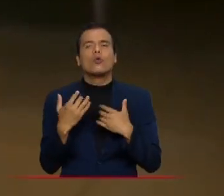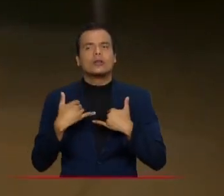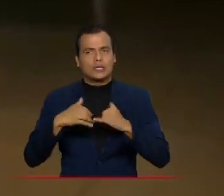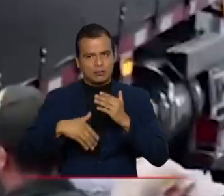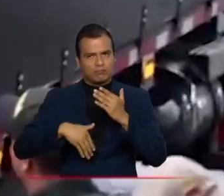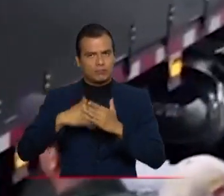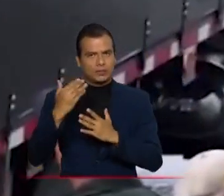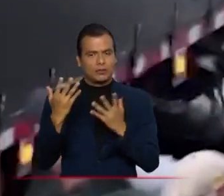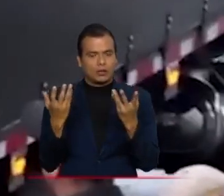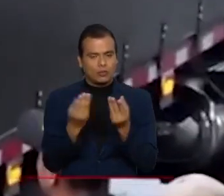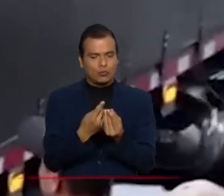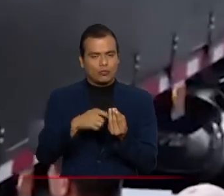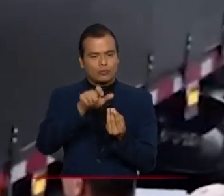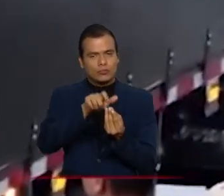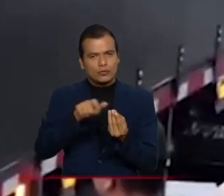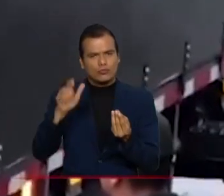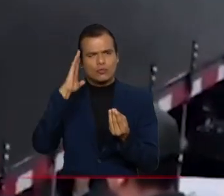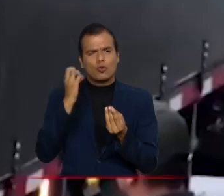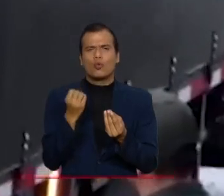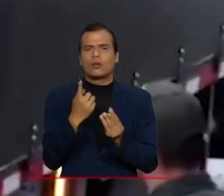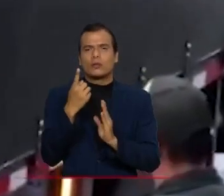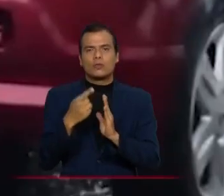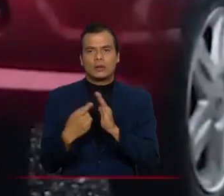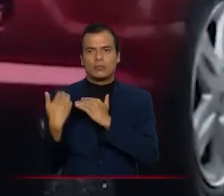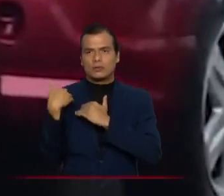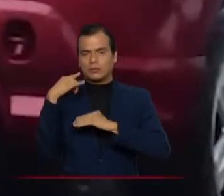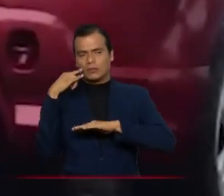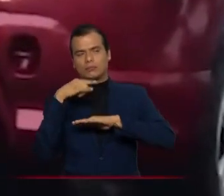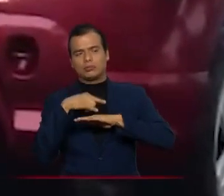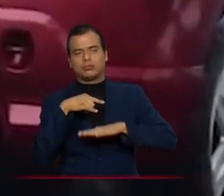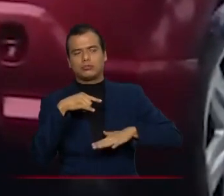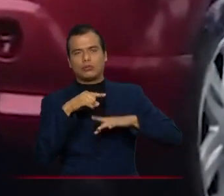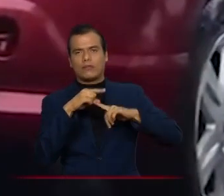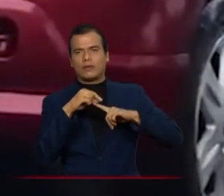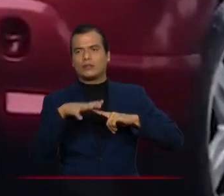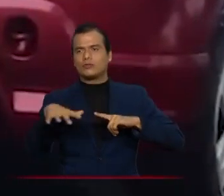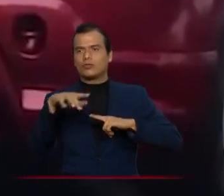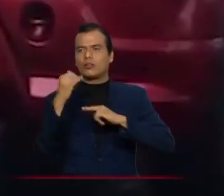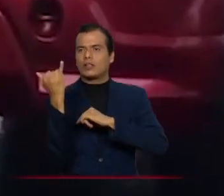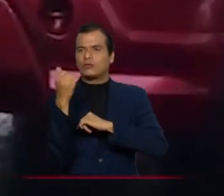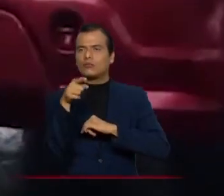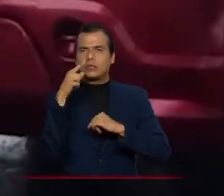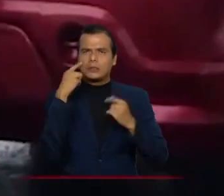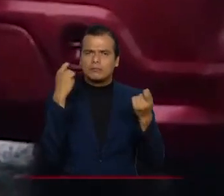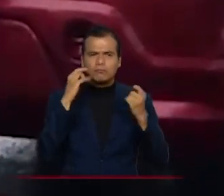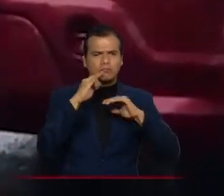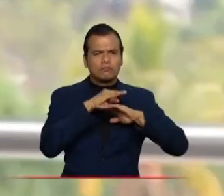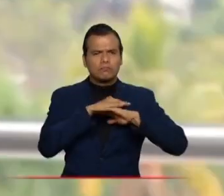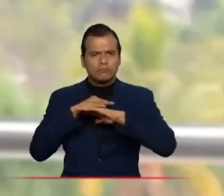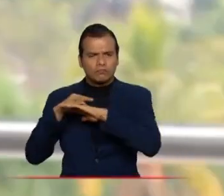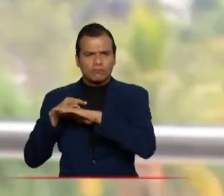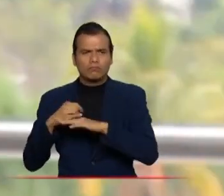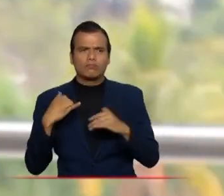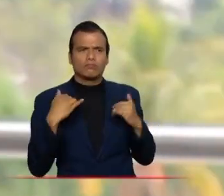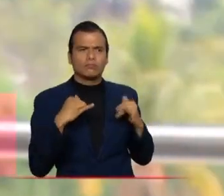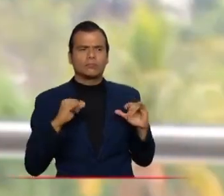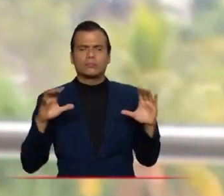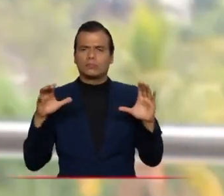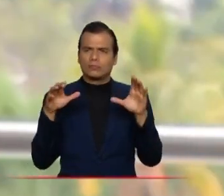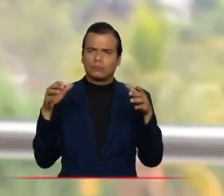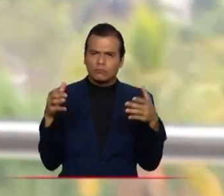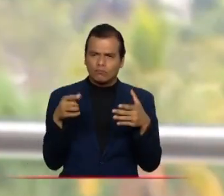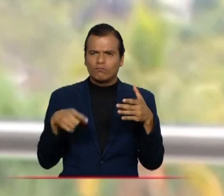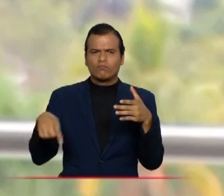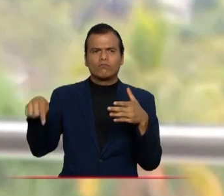desplegados junto a las agencias de inteligencia por la zona verde y azul de la cumbre. Este componente está conformado